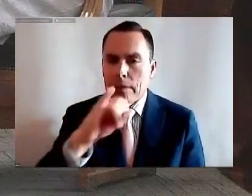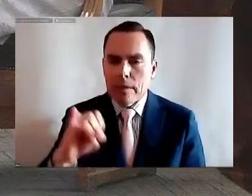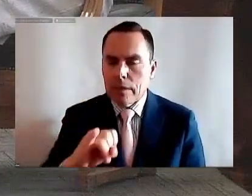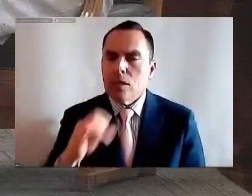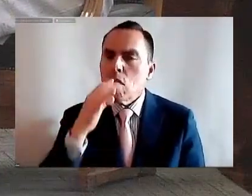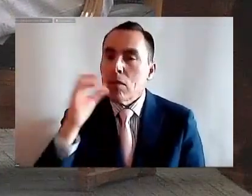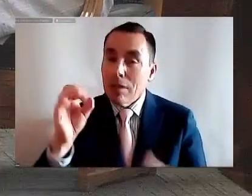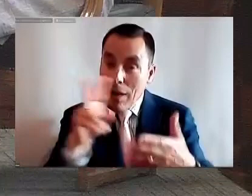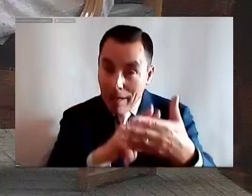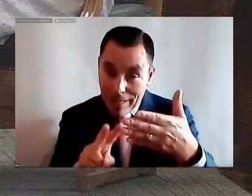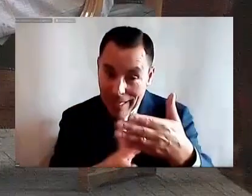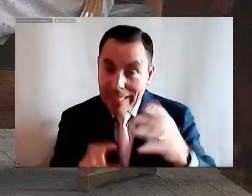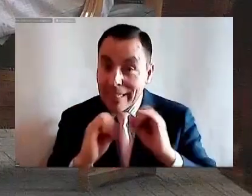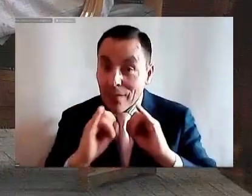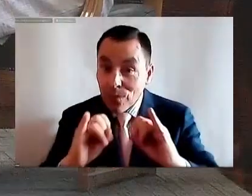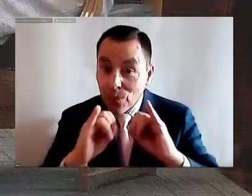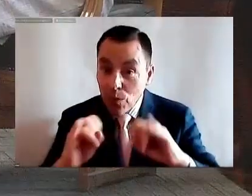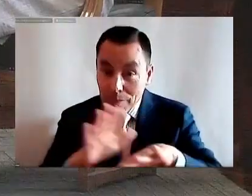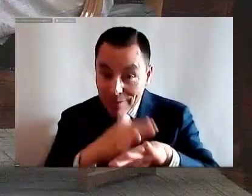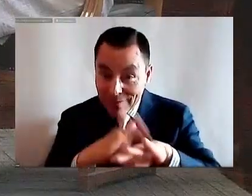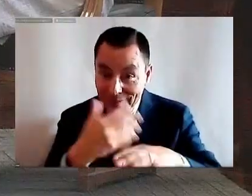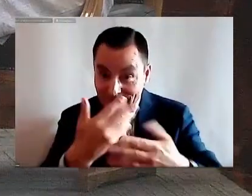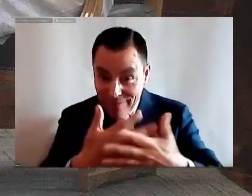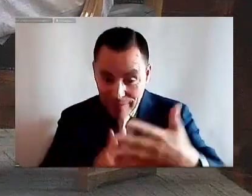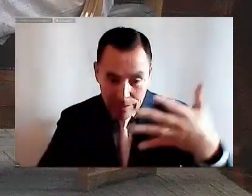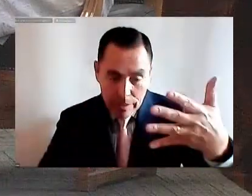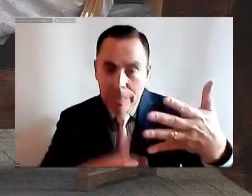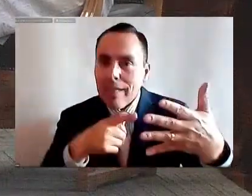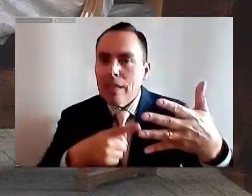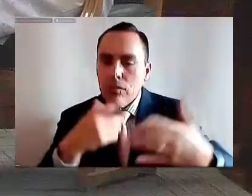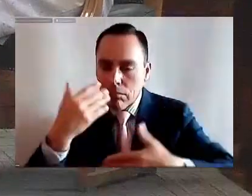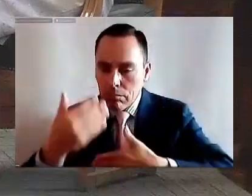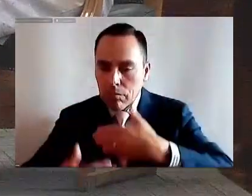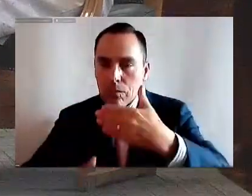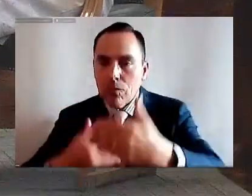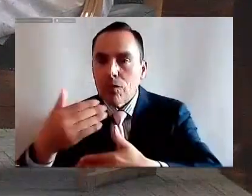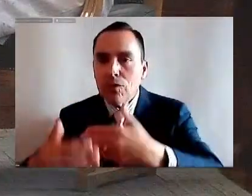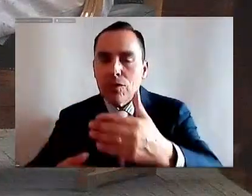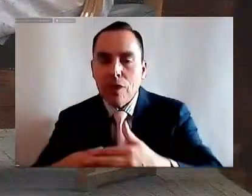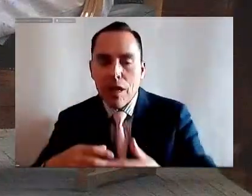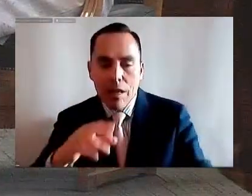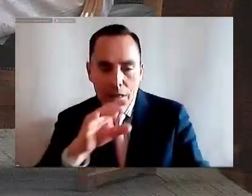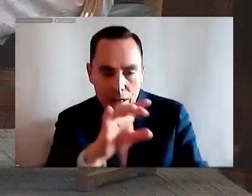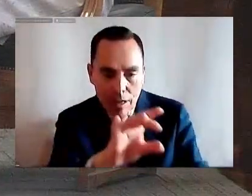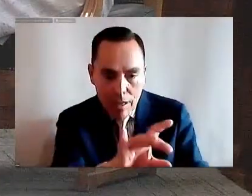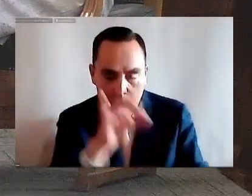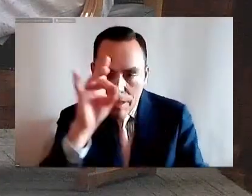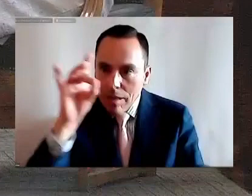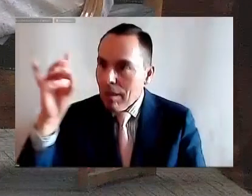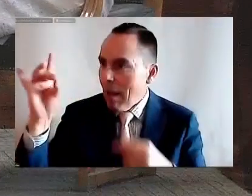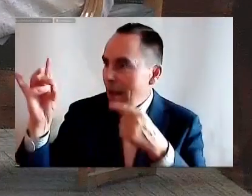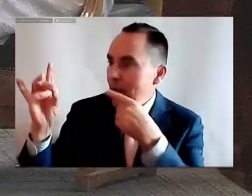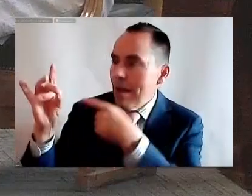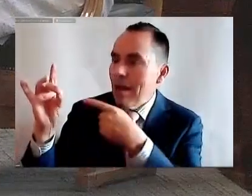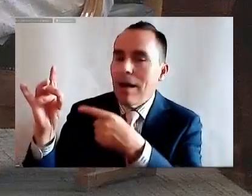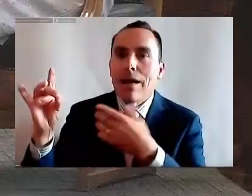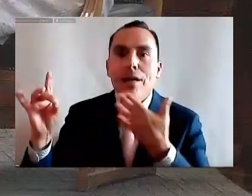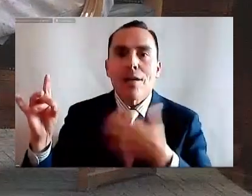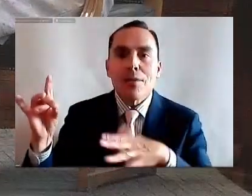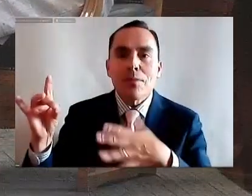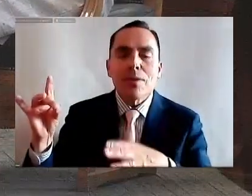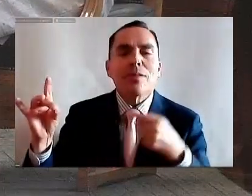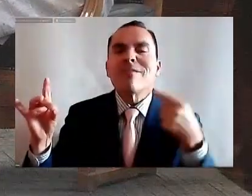informe, y que eso sí significa un avance más, es ese hallazgo de que, en definitiva, en